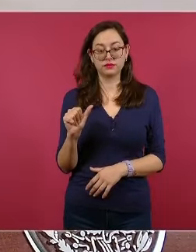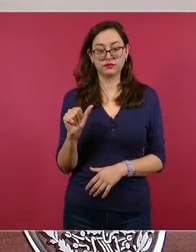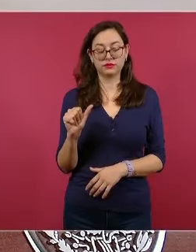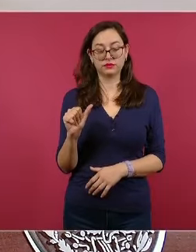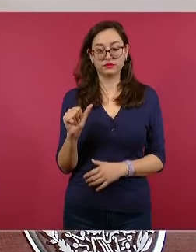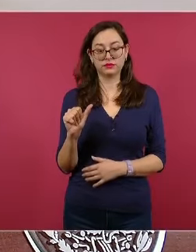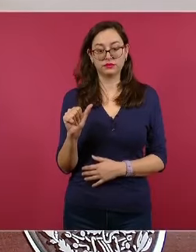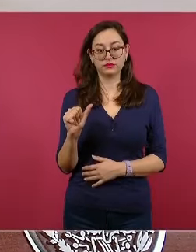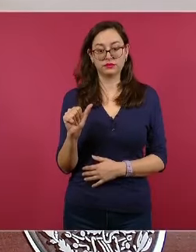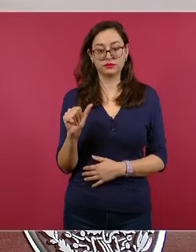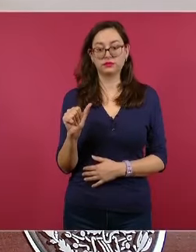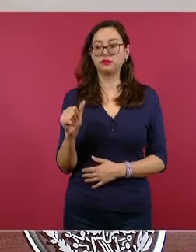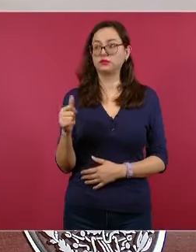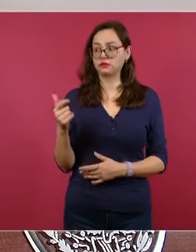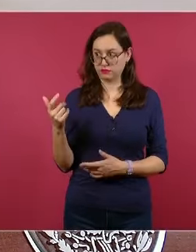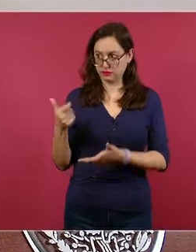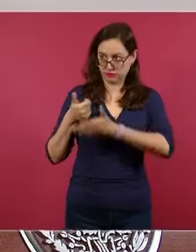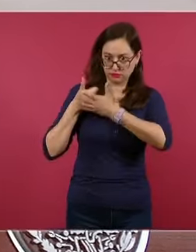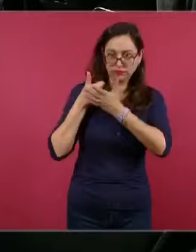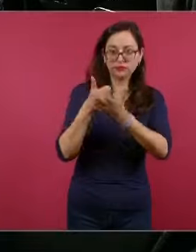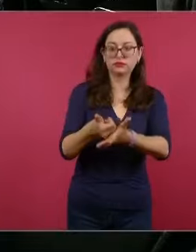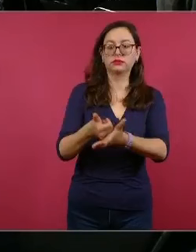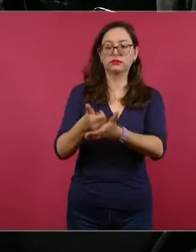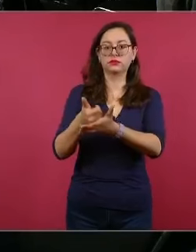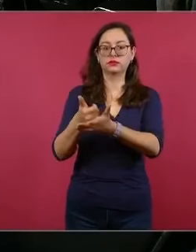eh que nos ayude